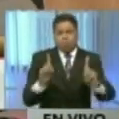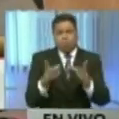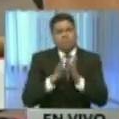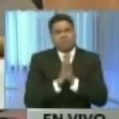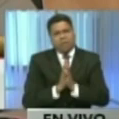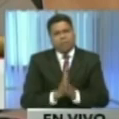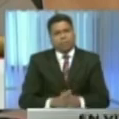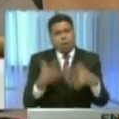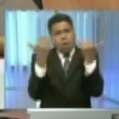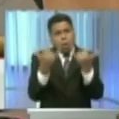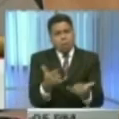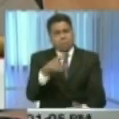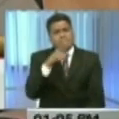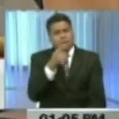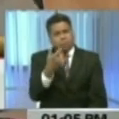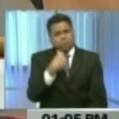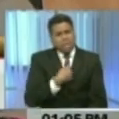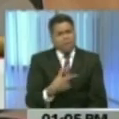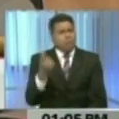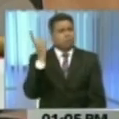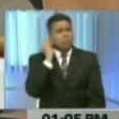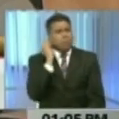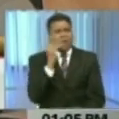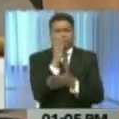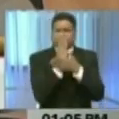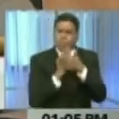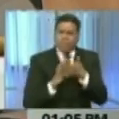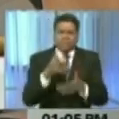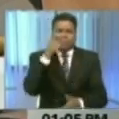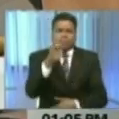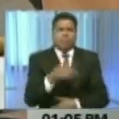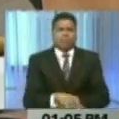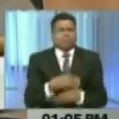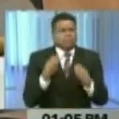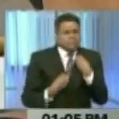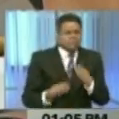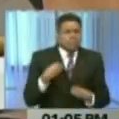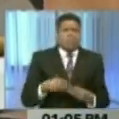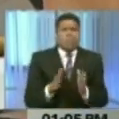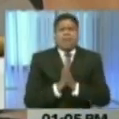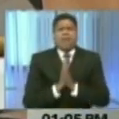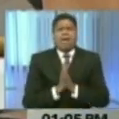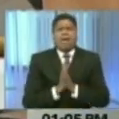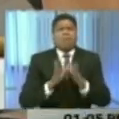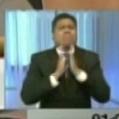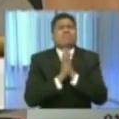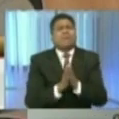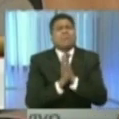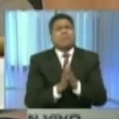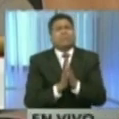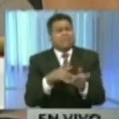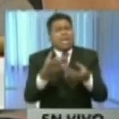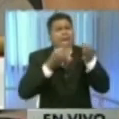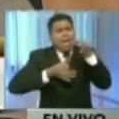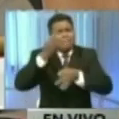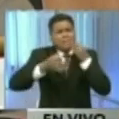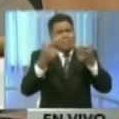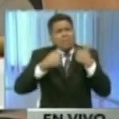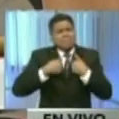Hoy me preguntaba una mujer humilde del pueblo, preocupada, qué significaba la Carta